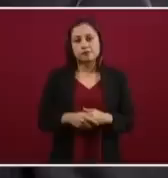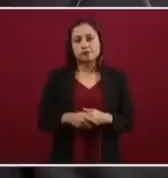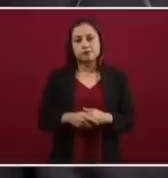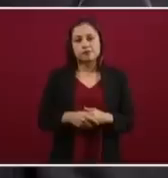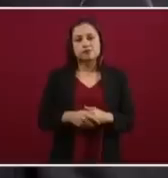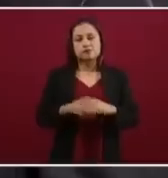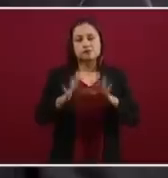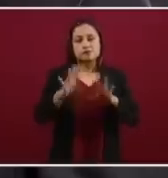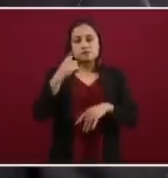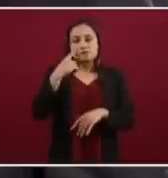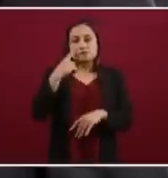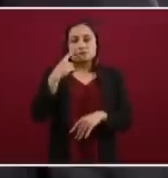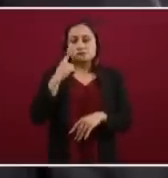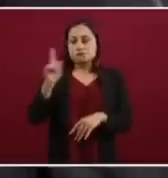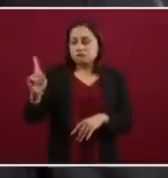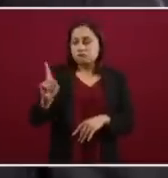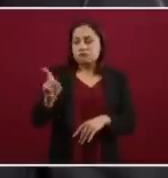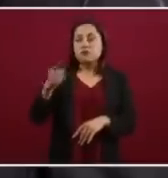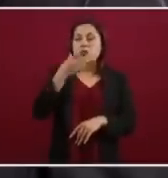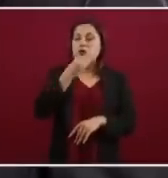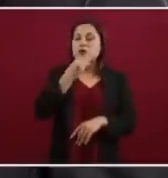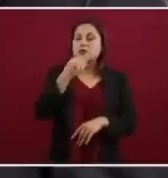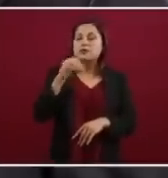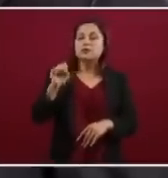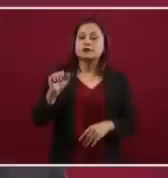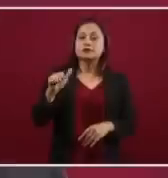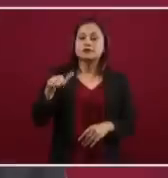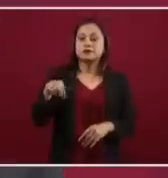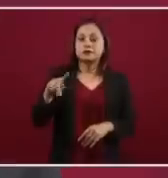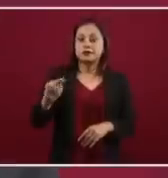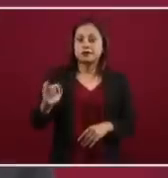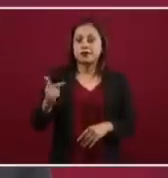Santiago Nieto me presenta